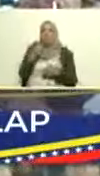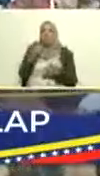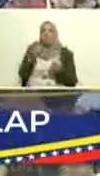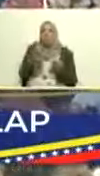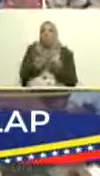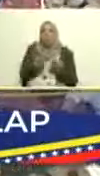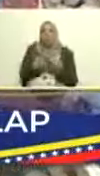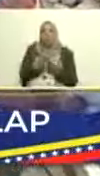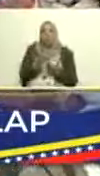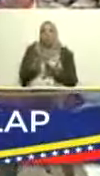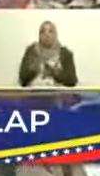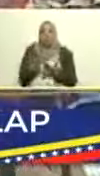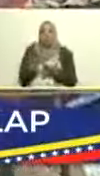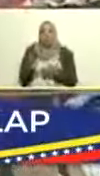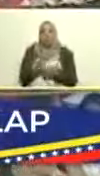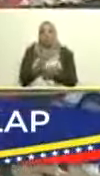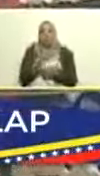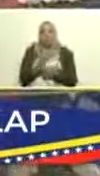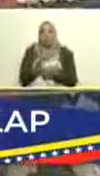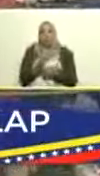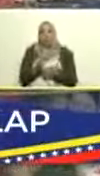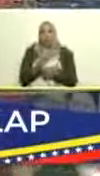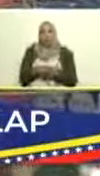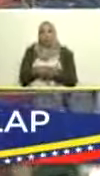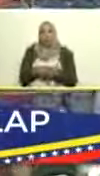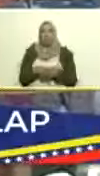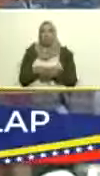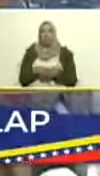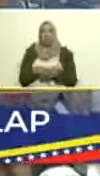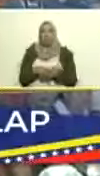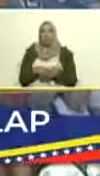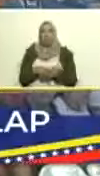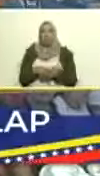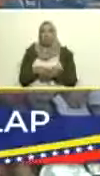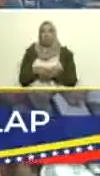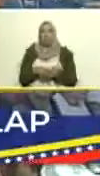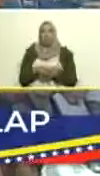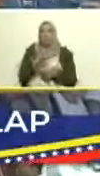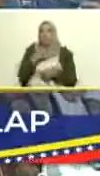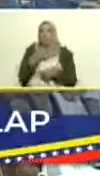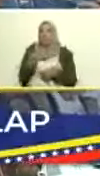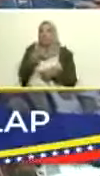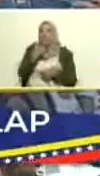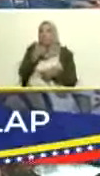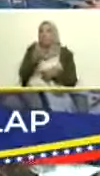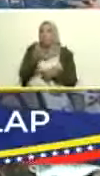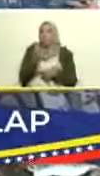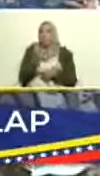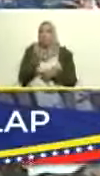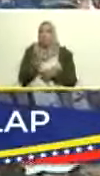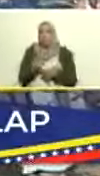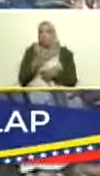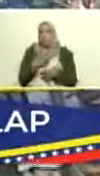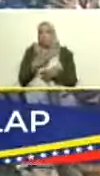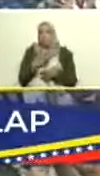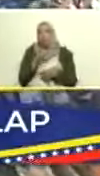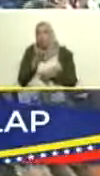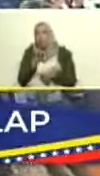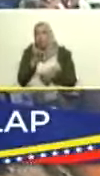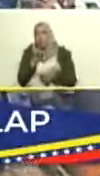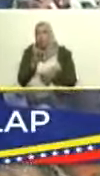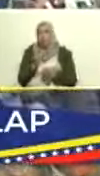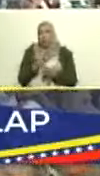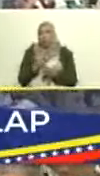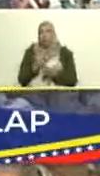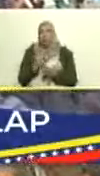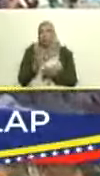agrícola de Venezuela. Se dice fácil, Vázquez, compañero, pero sabemos